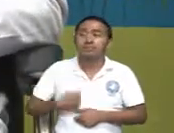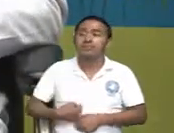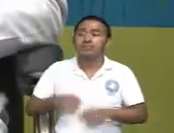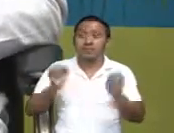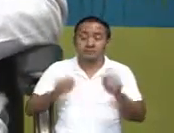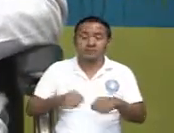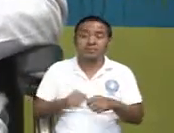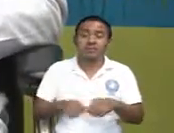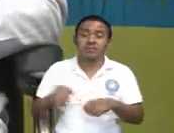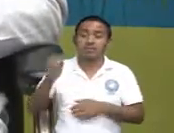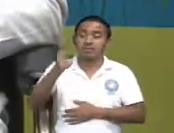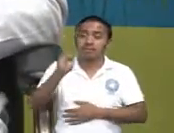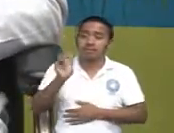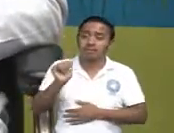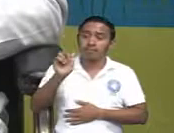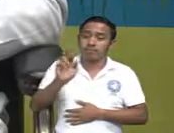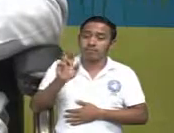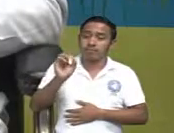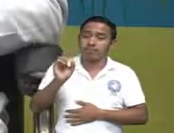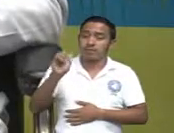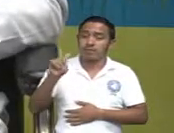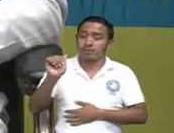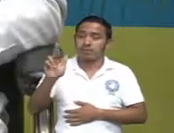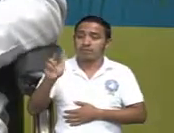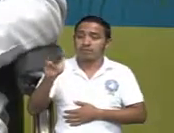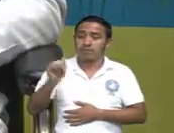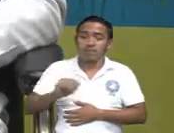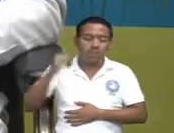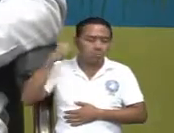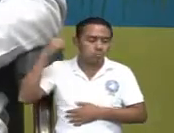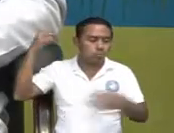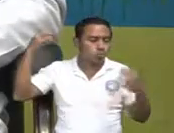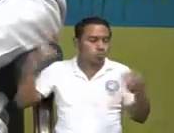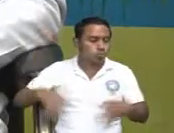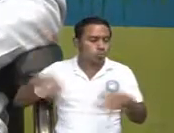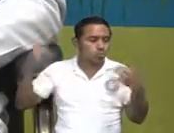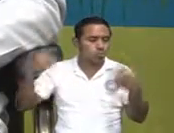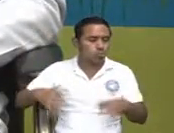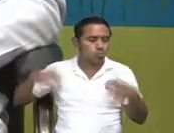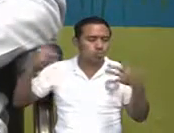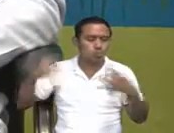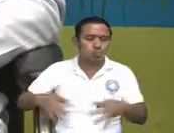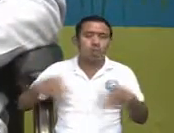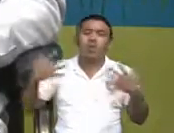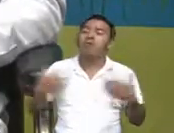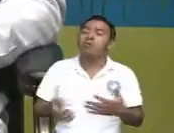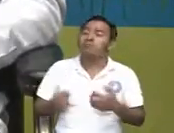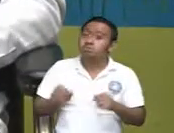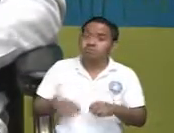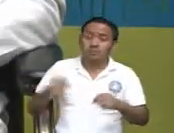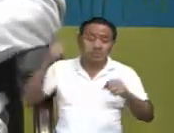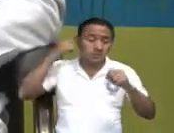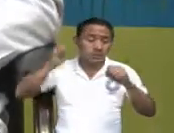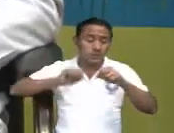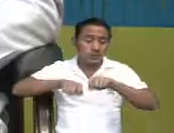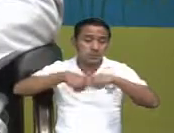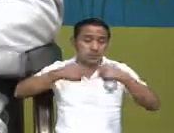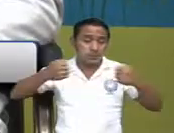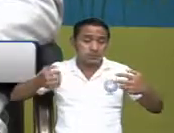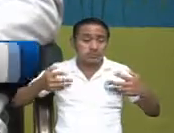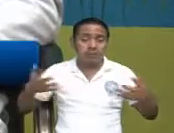de un bar o trauma es decir un dolor en el oído intenso verdad que puede hasta perforarse